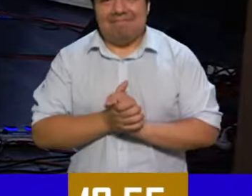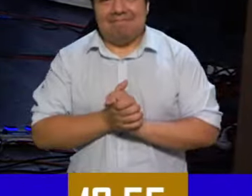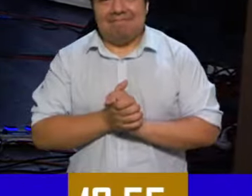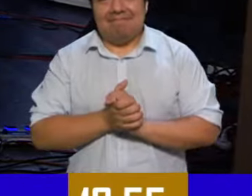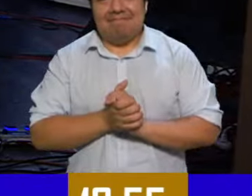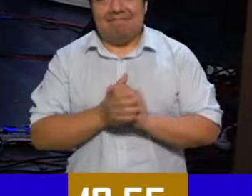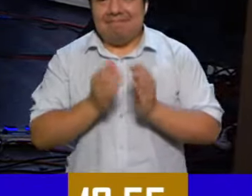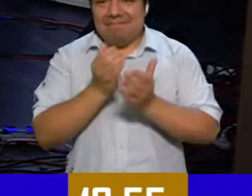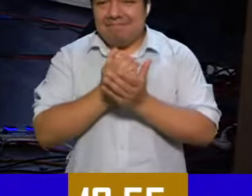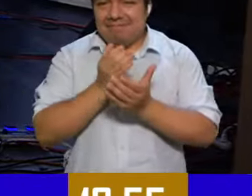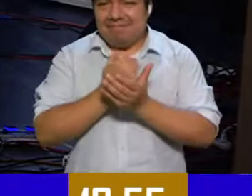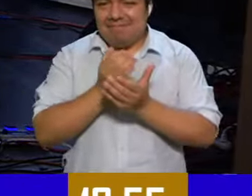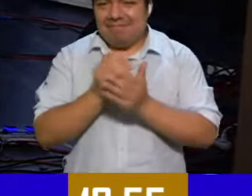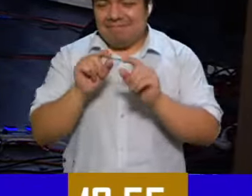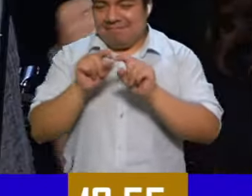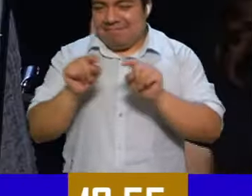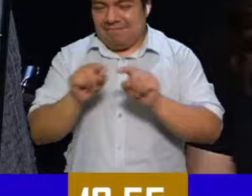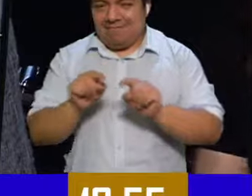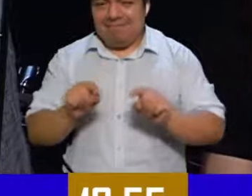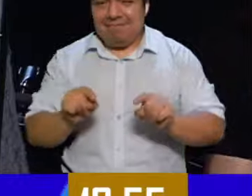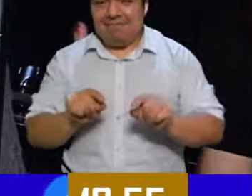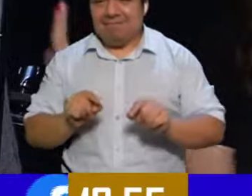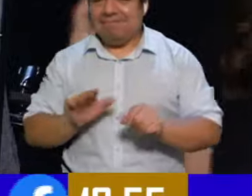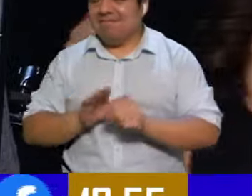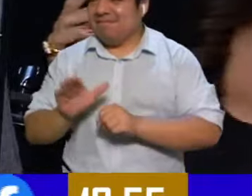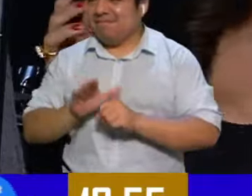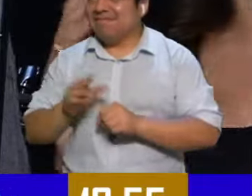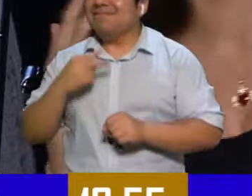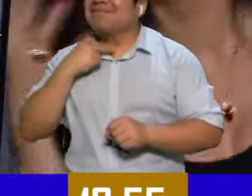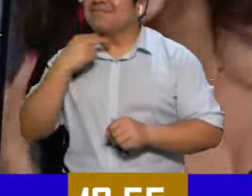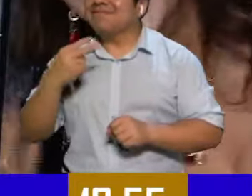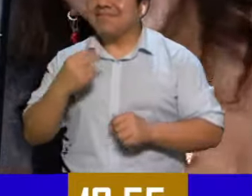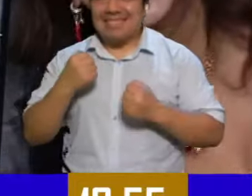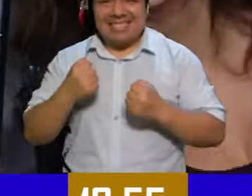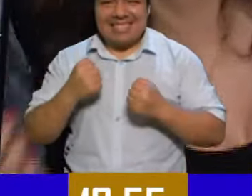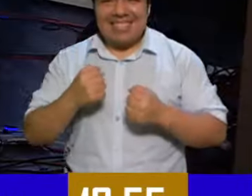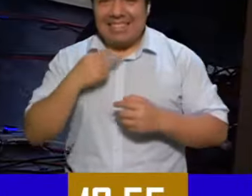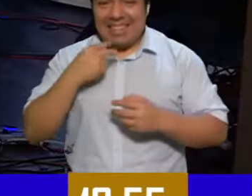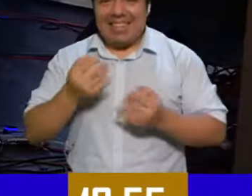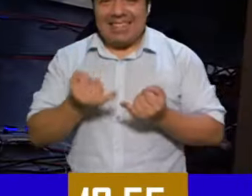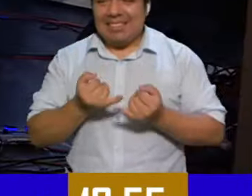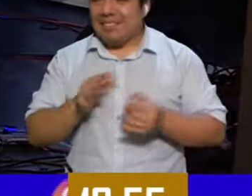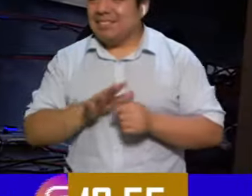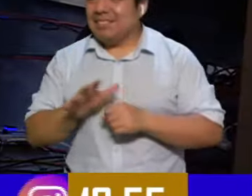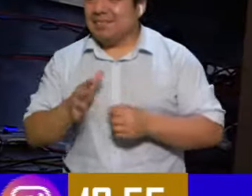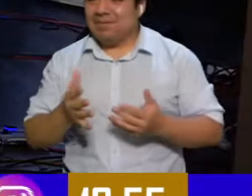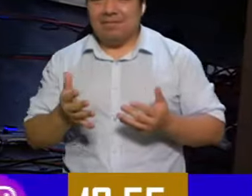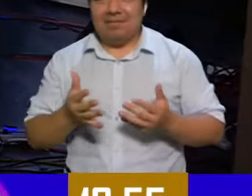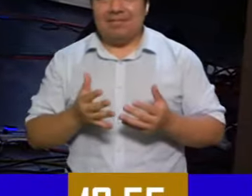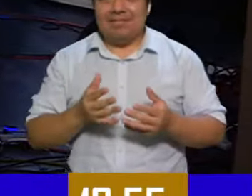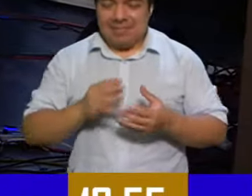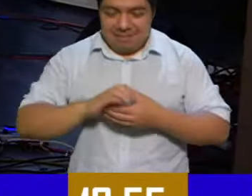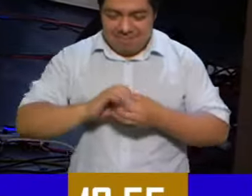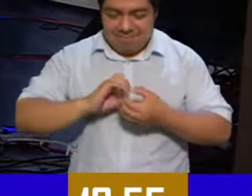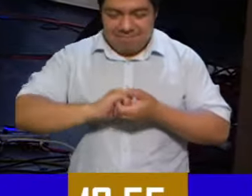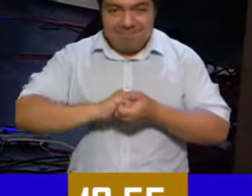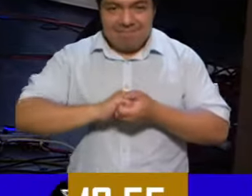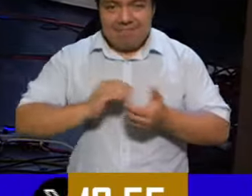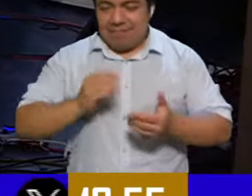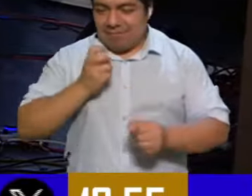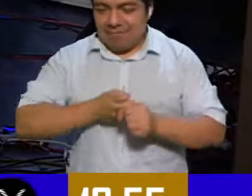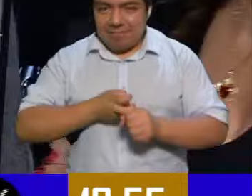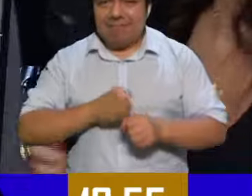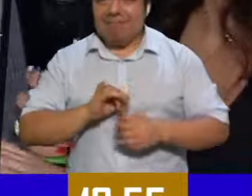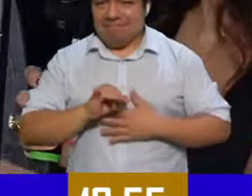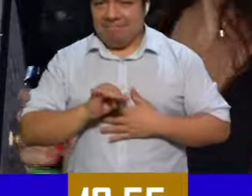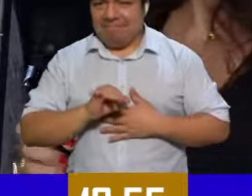este cuaderno de doble raya? ¿De qué tipo? ¿Lo quiere profesional? ¿O lo quiere pasta dura? Brutal,